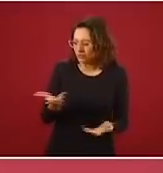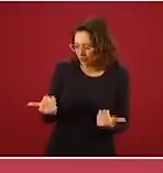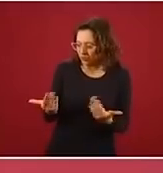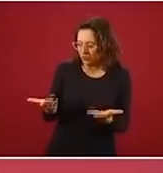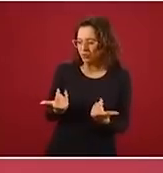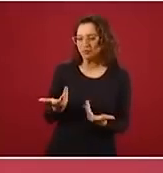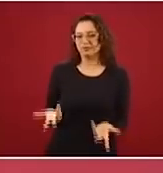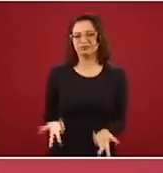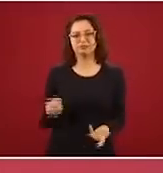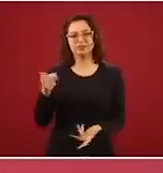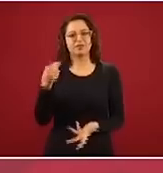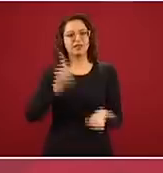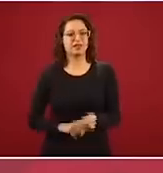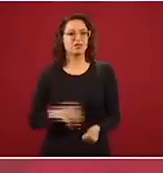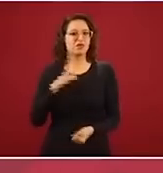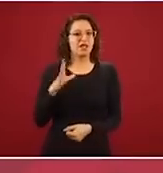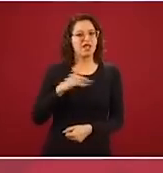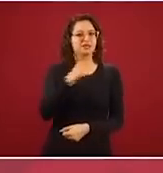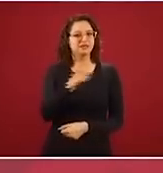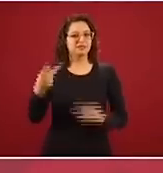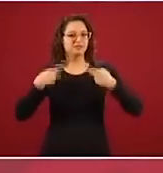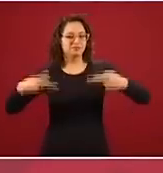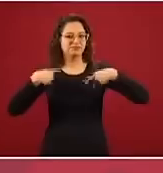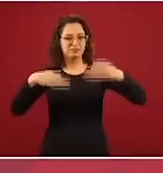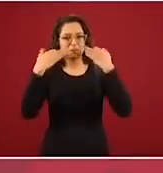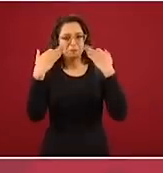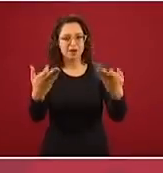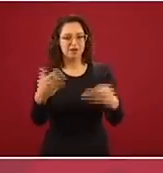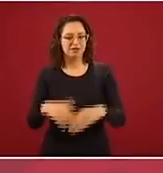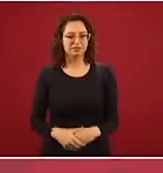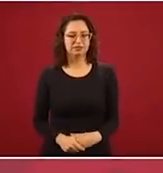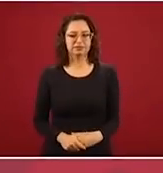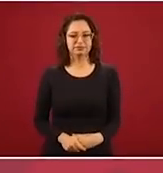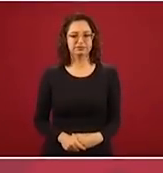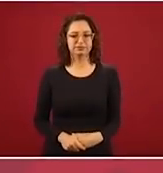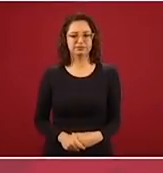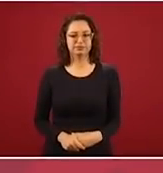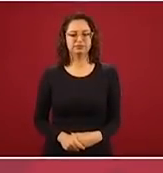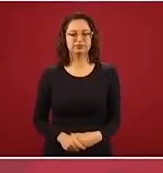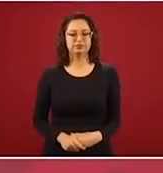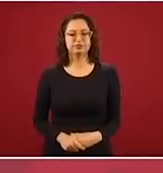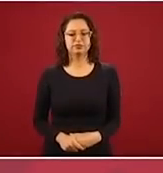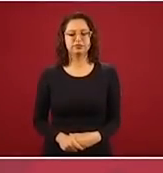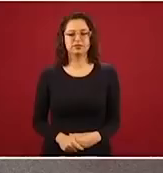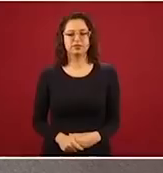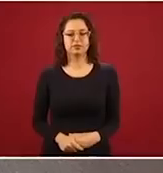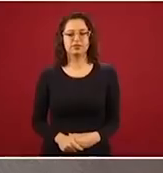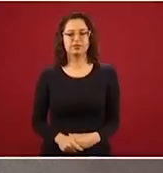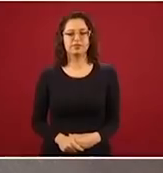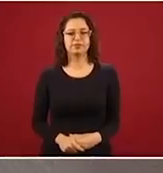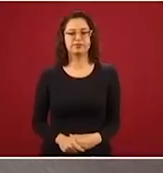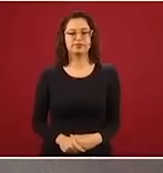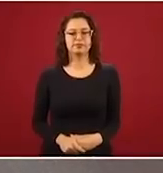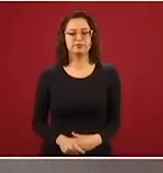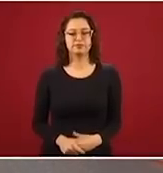más de 100 personas. y estamos ofreciendo a